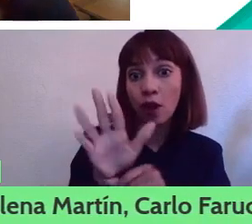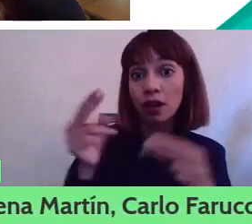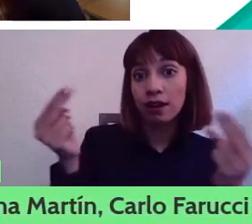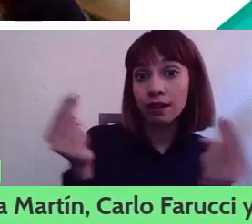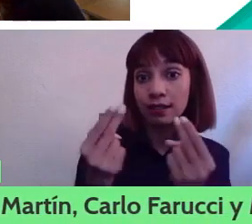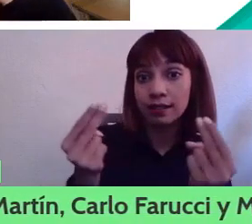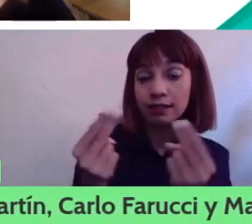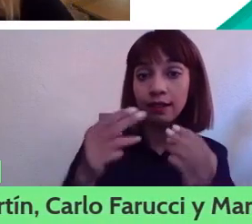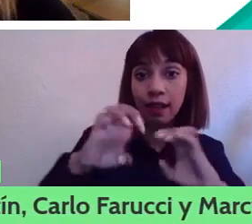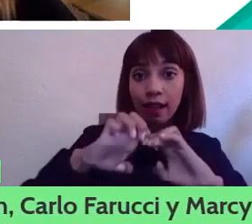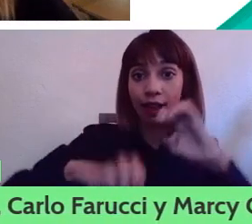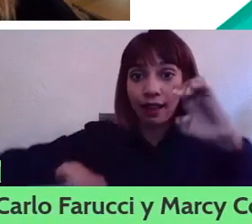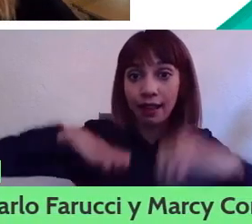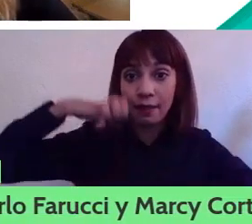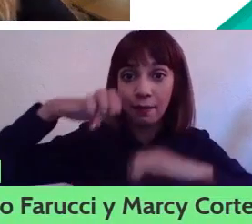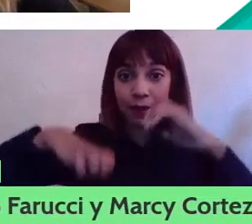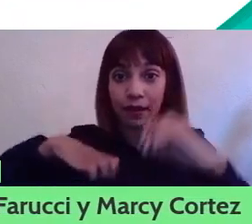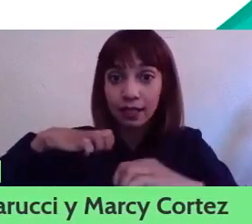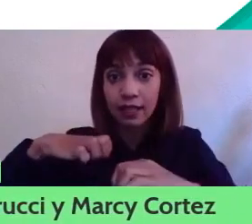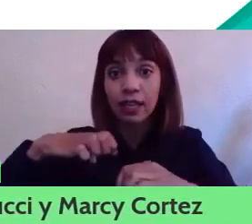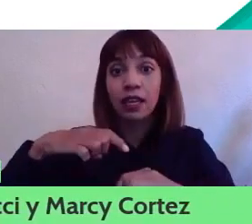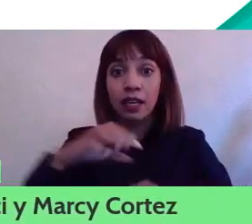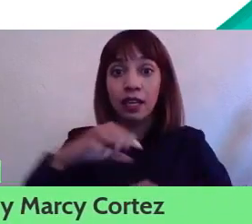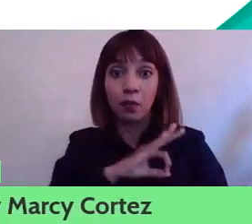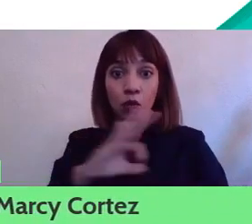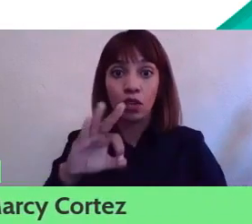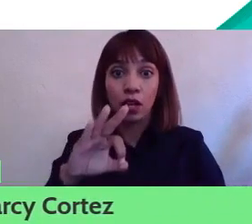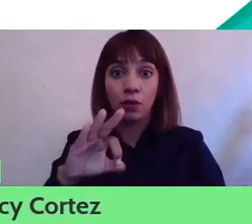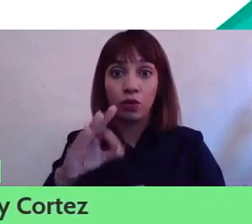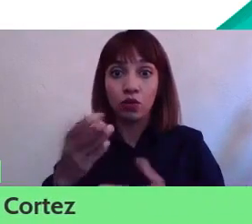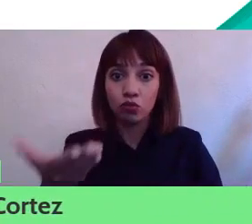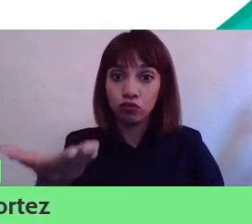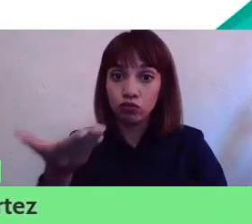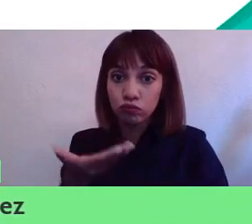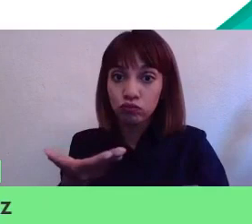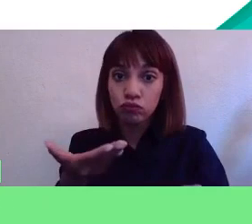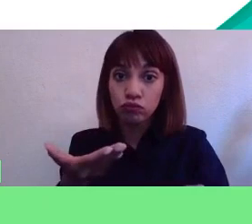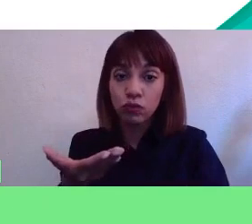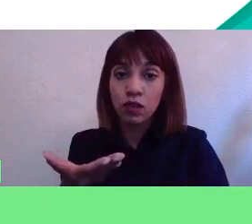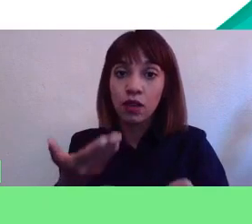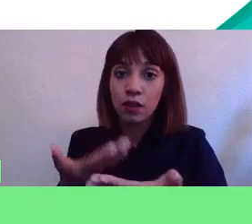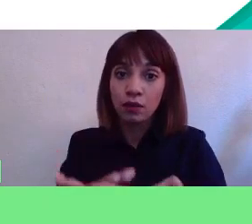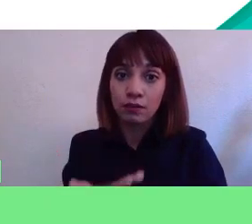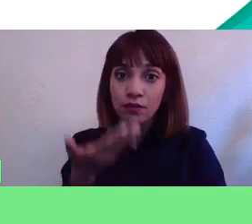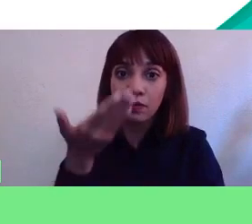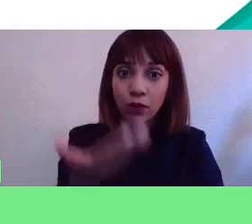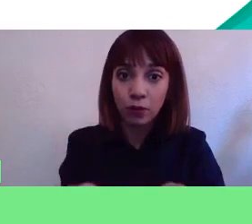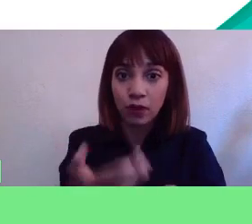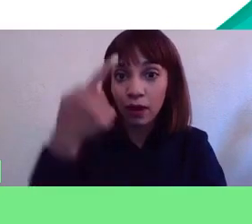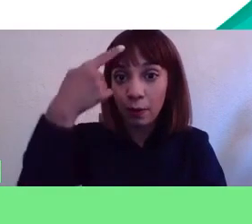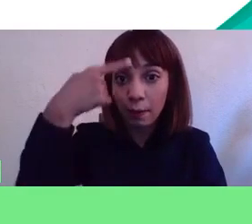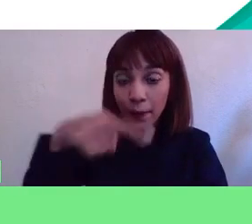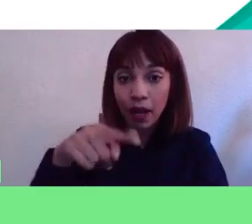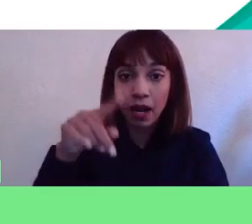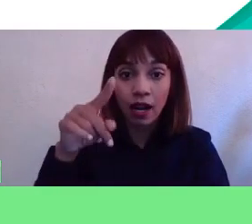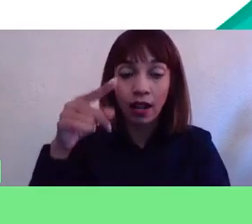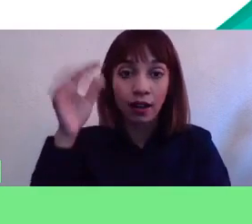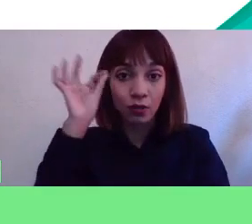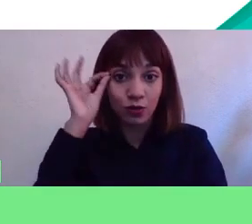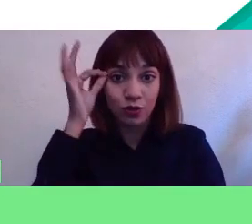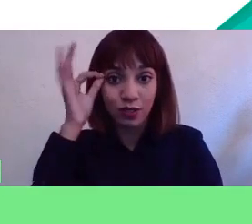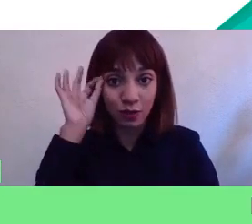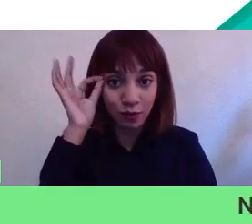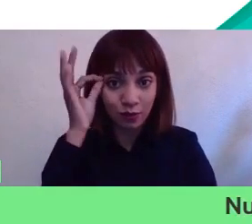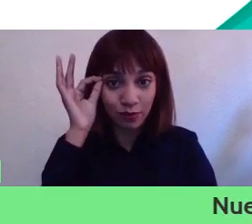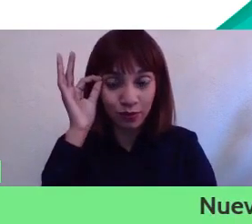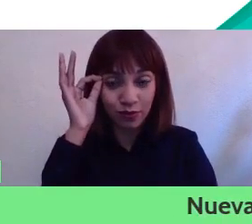empresas, qué necesitaba el mercado y qué era lo que nosotros podíamos salir a ofrecerle a ese mercado que estaba pidiendo servicios. Y fue esto